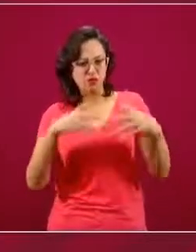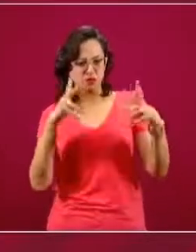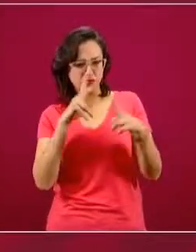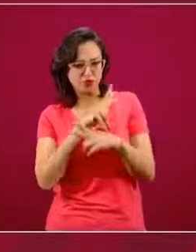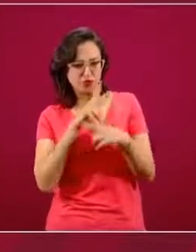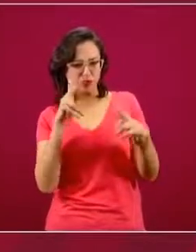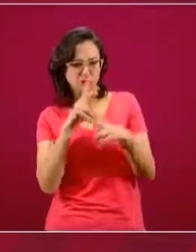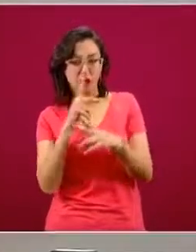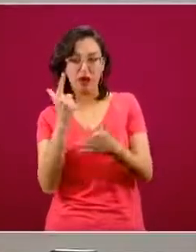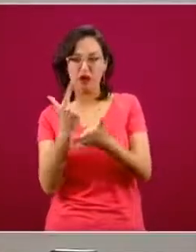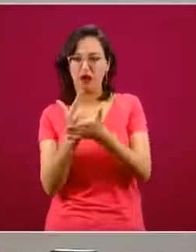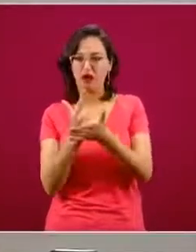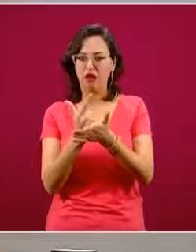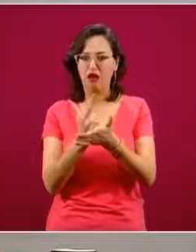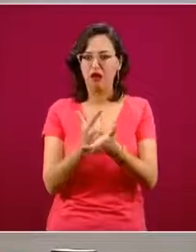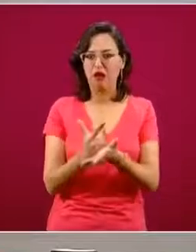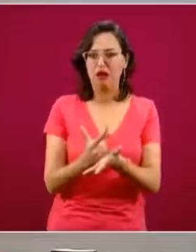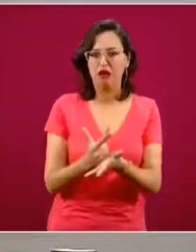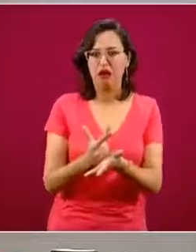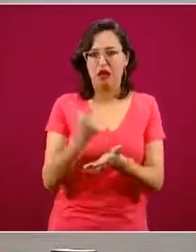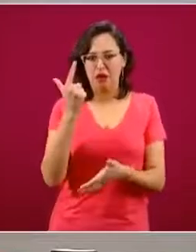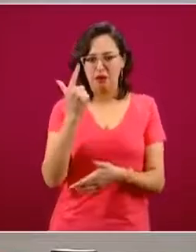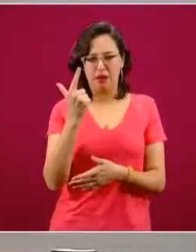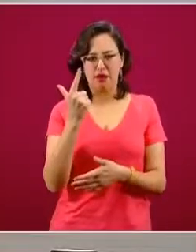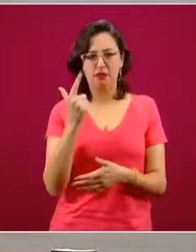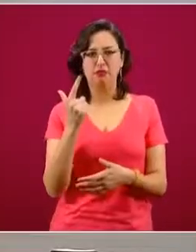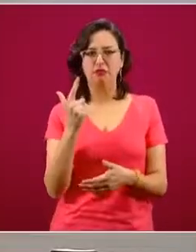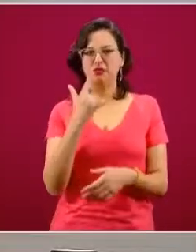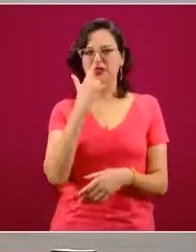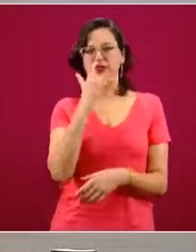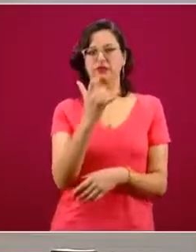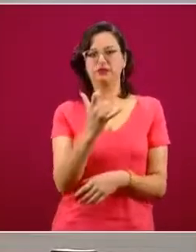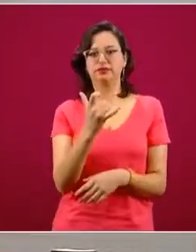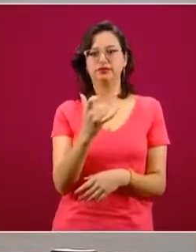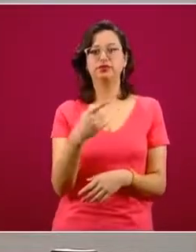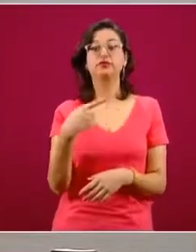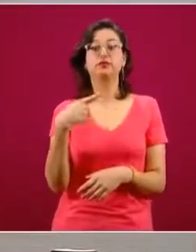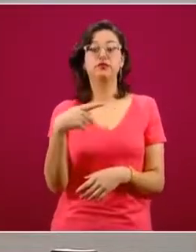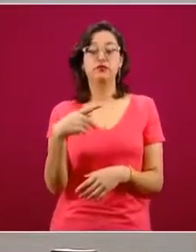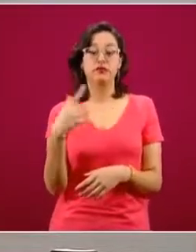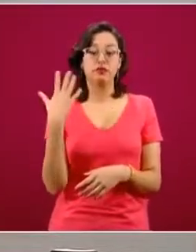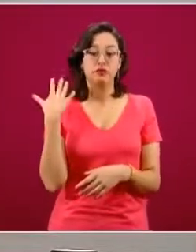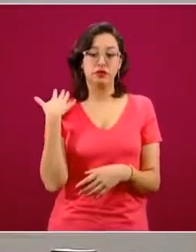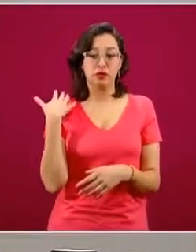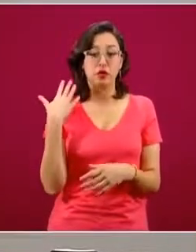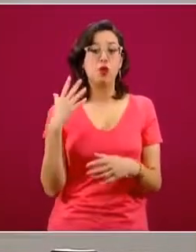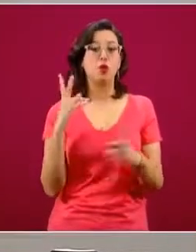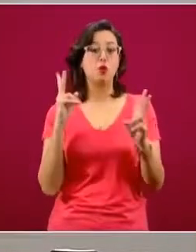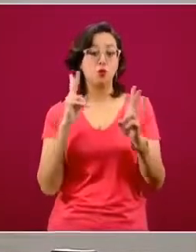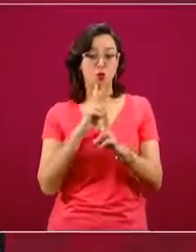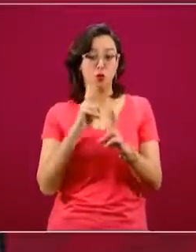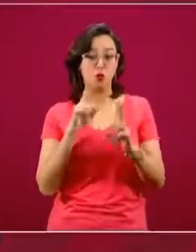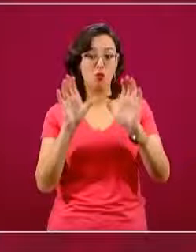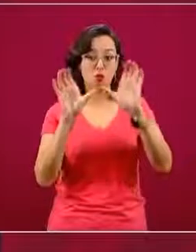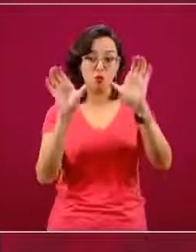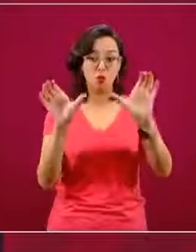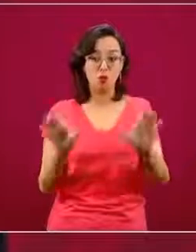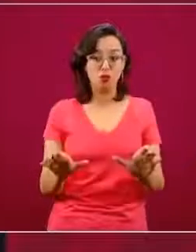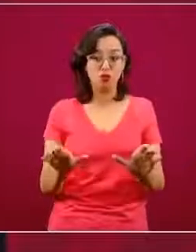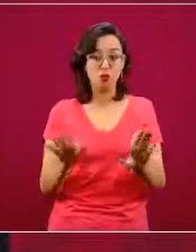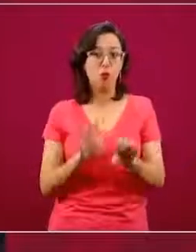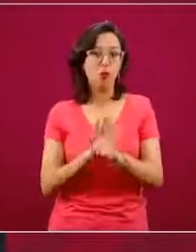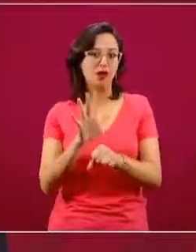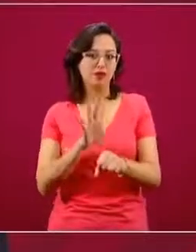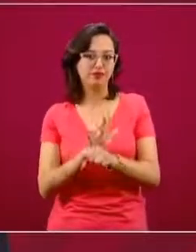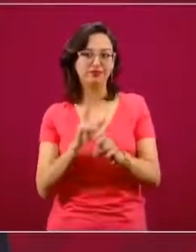los pulmones. Una de las funciones principales, no la única, pero la principal de los pulmones es intercambiar